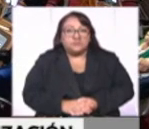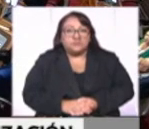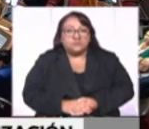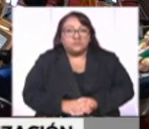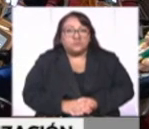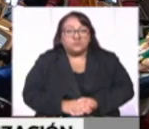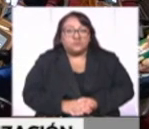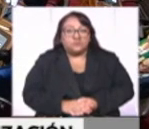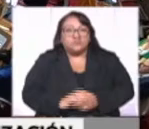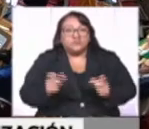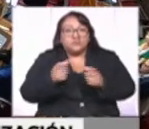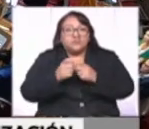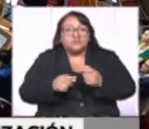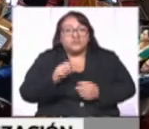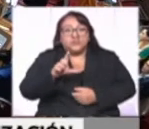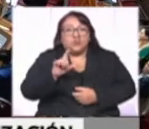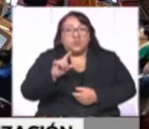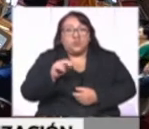2 minutos.